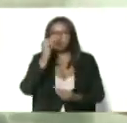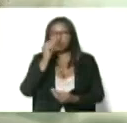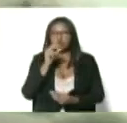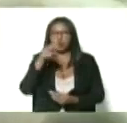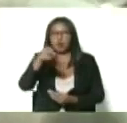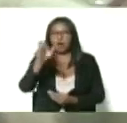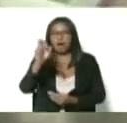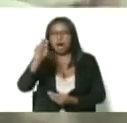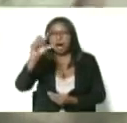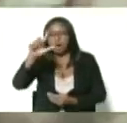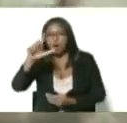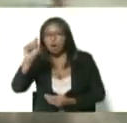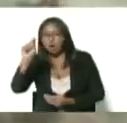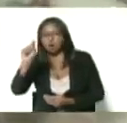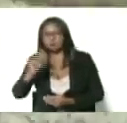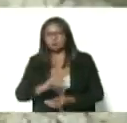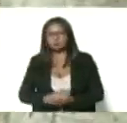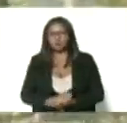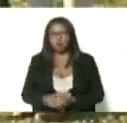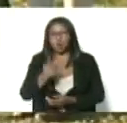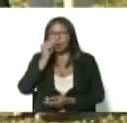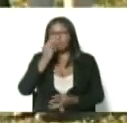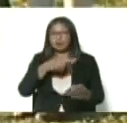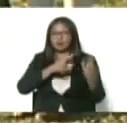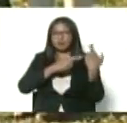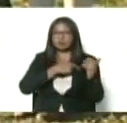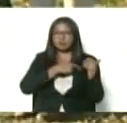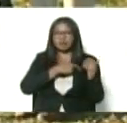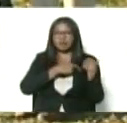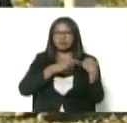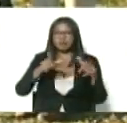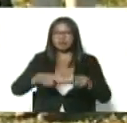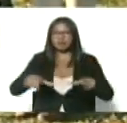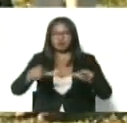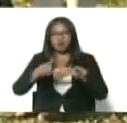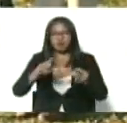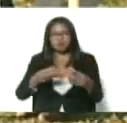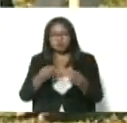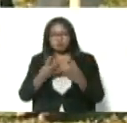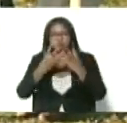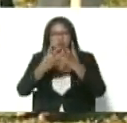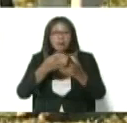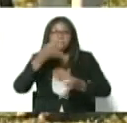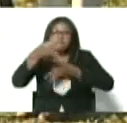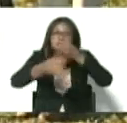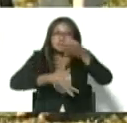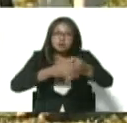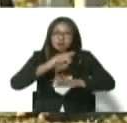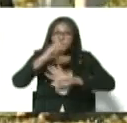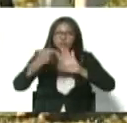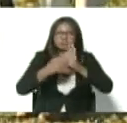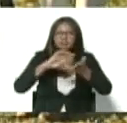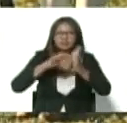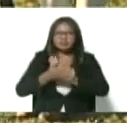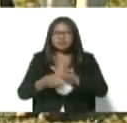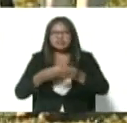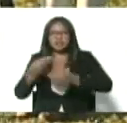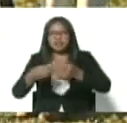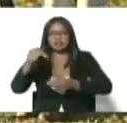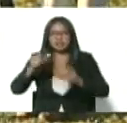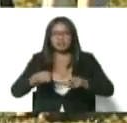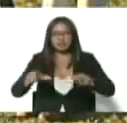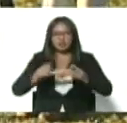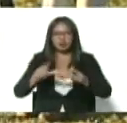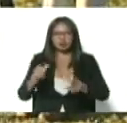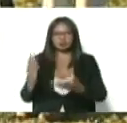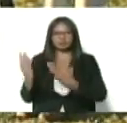clemente quien está encargado de este centro dar mayor explicación de que se está haciendo en este centro